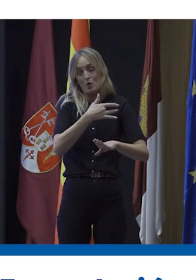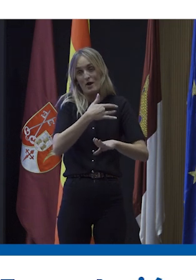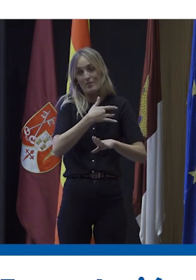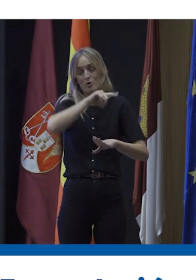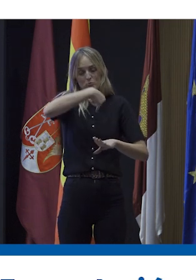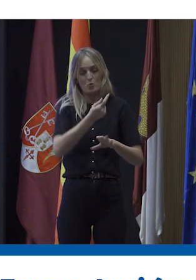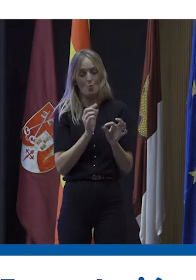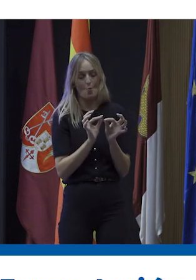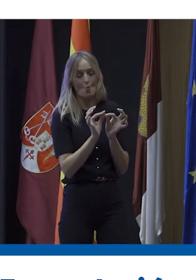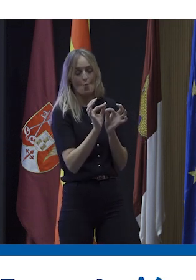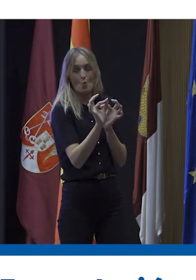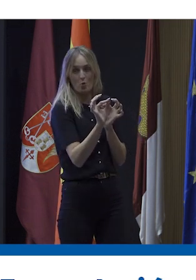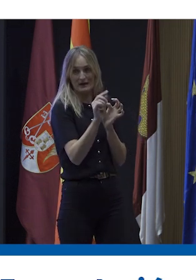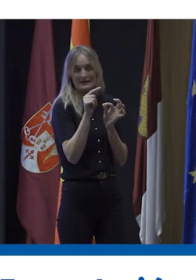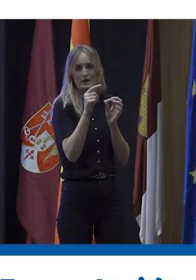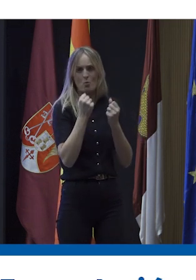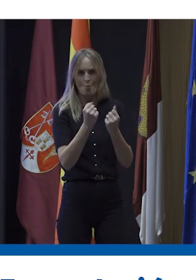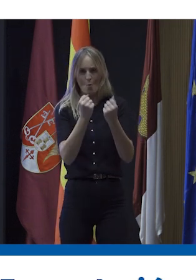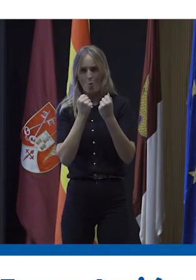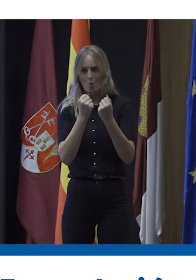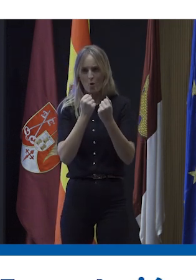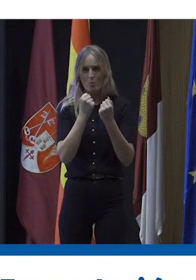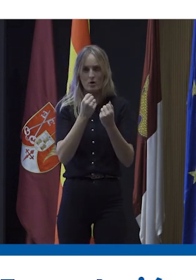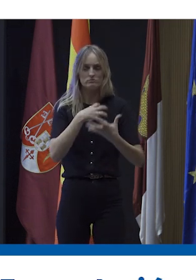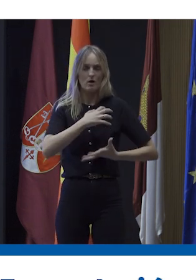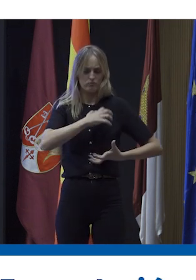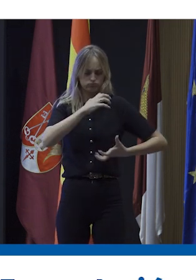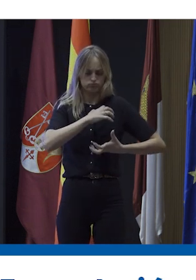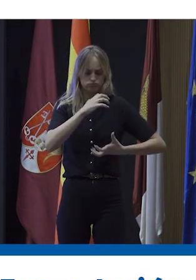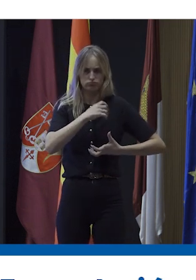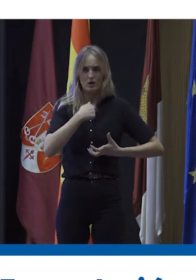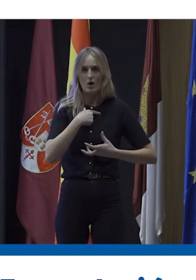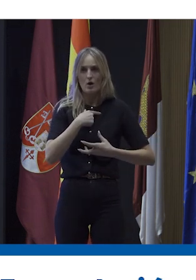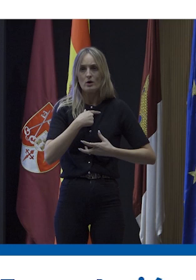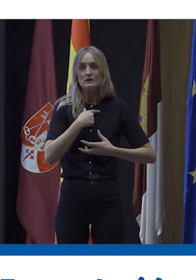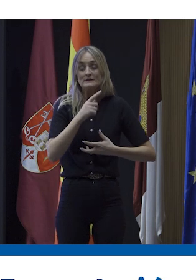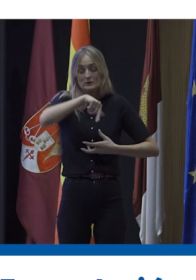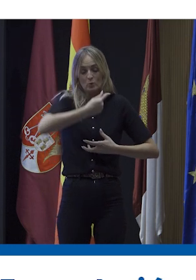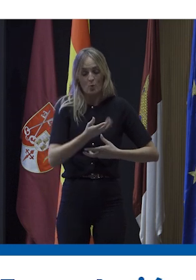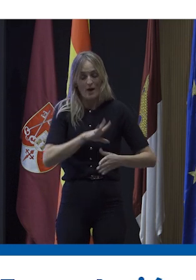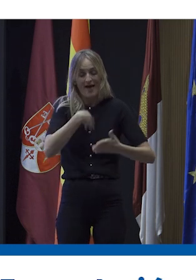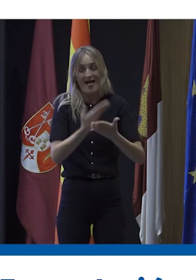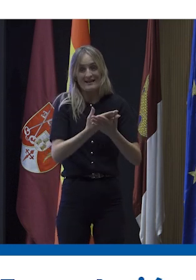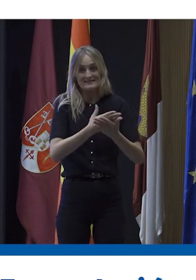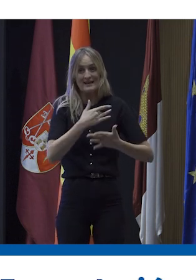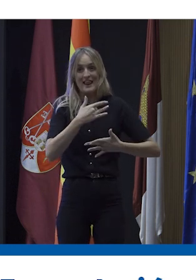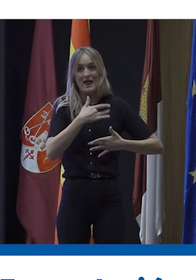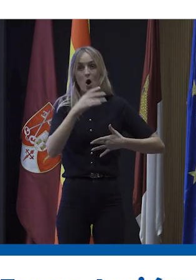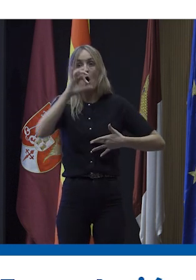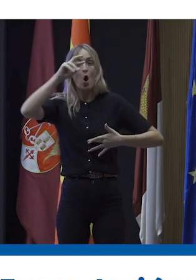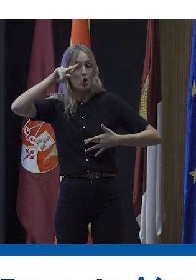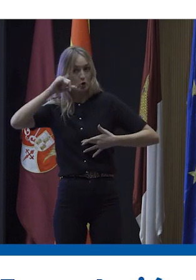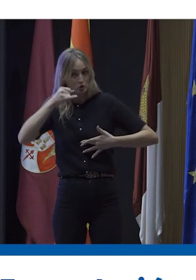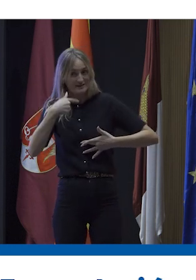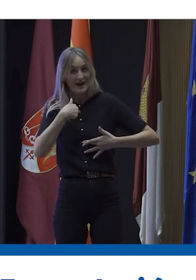dispositivo, donde se pudiera impulsar y oxigenar y devolverla a la aorta. Con esto conseguíamos primero que el paciente